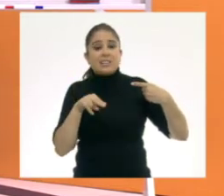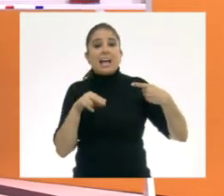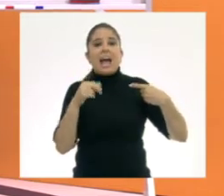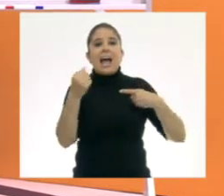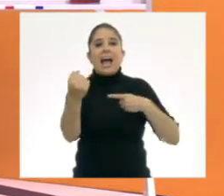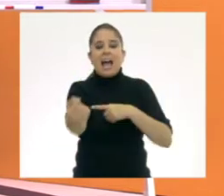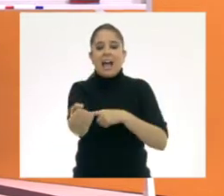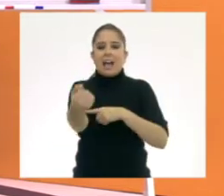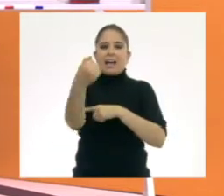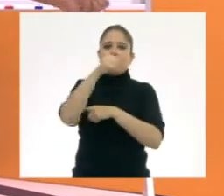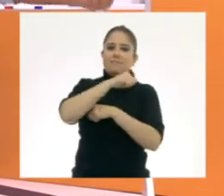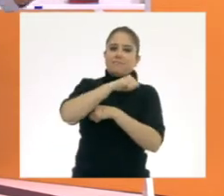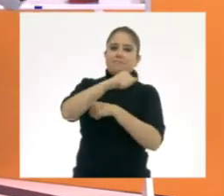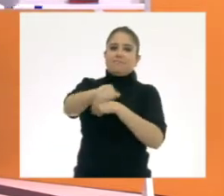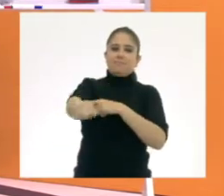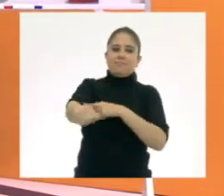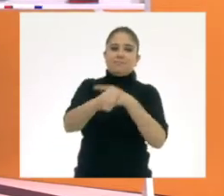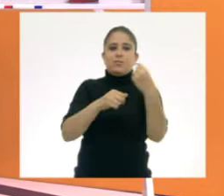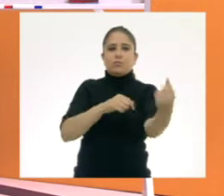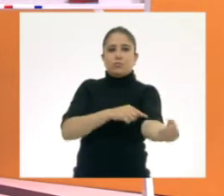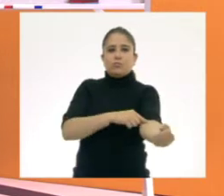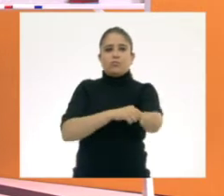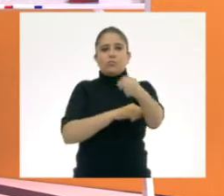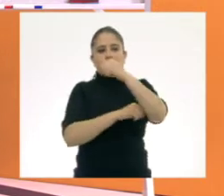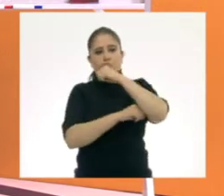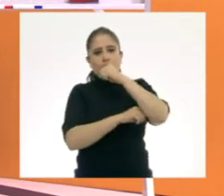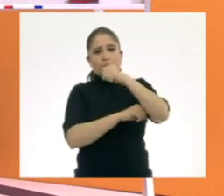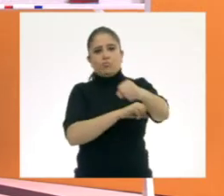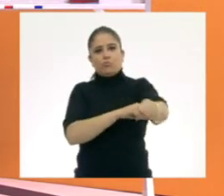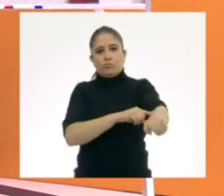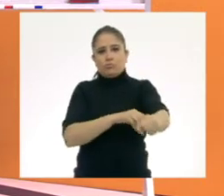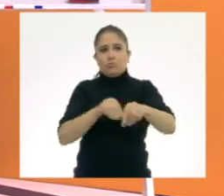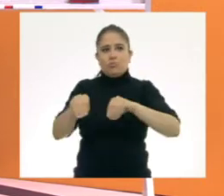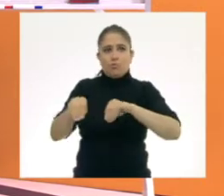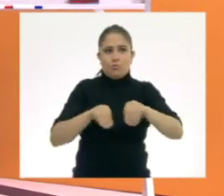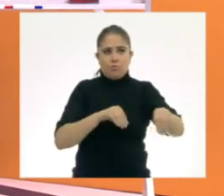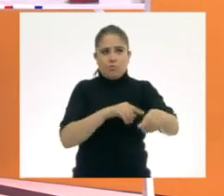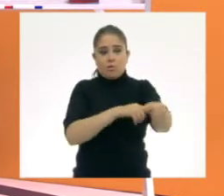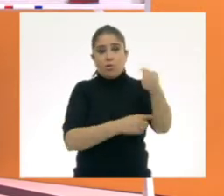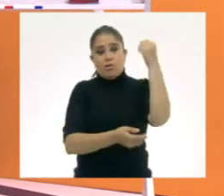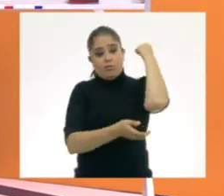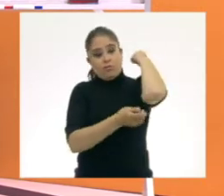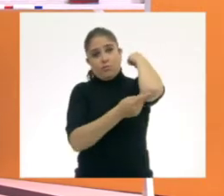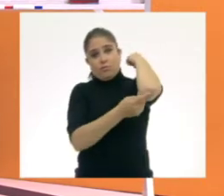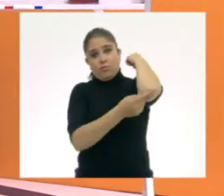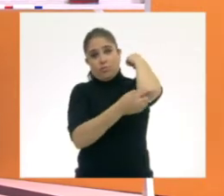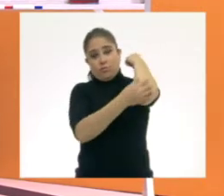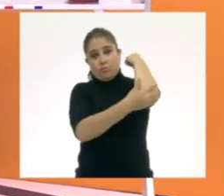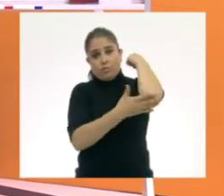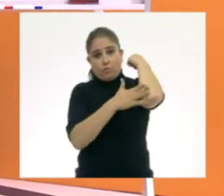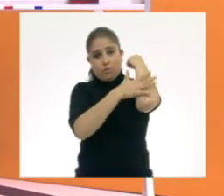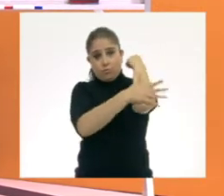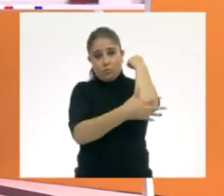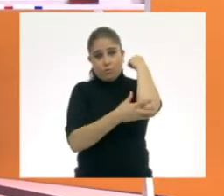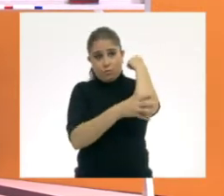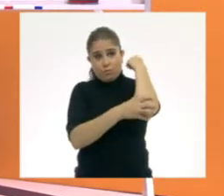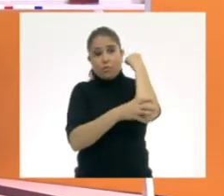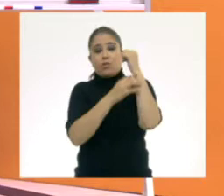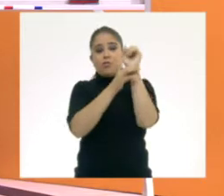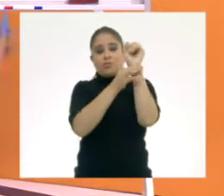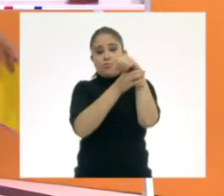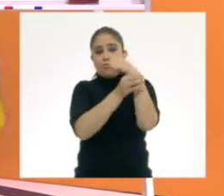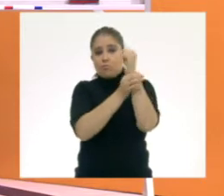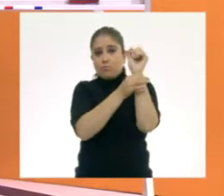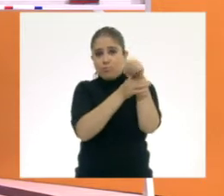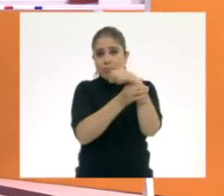junta una extremidad, une, lo podemos ver en el codo, en la